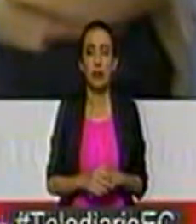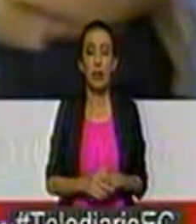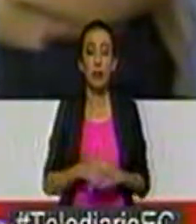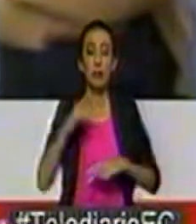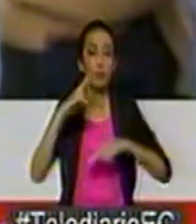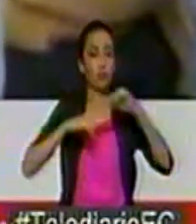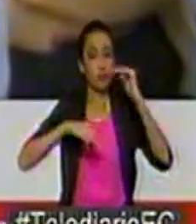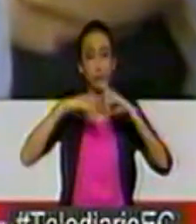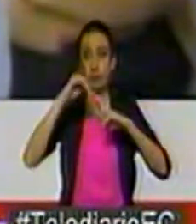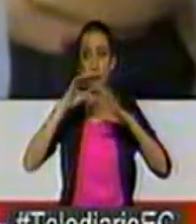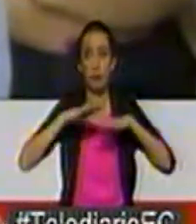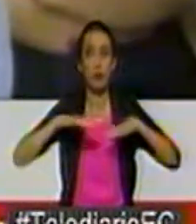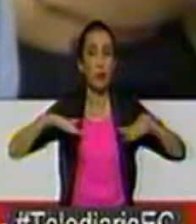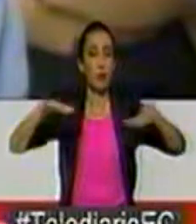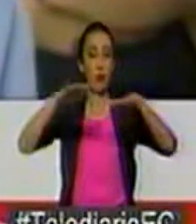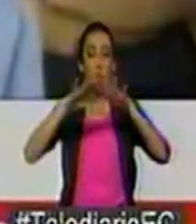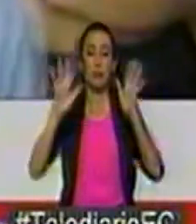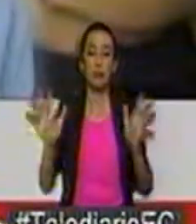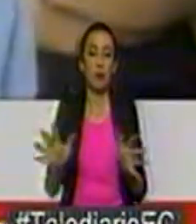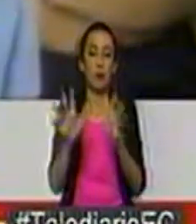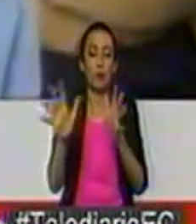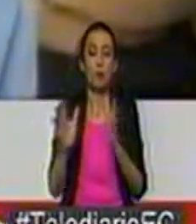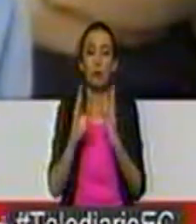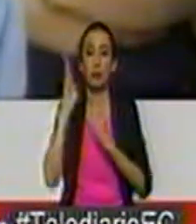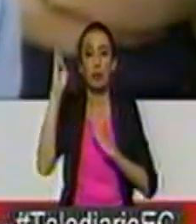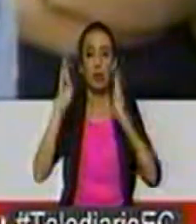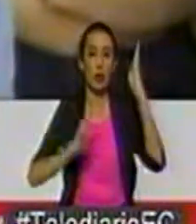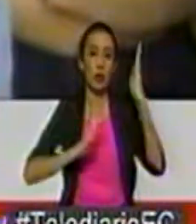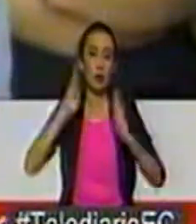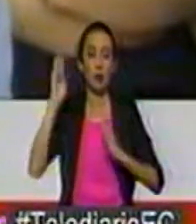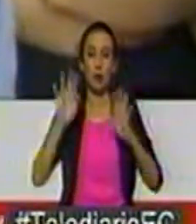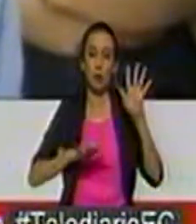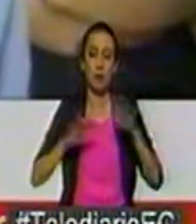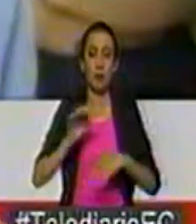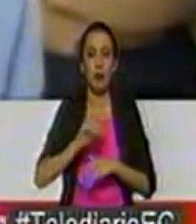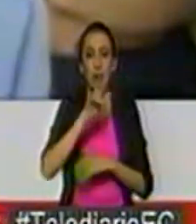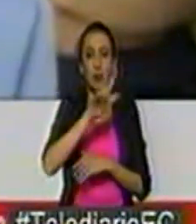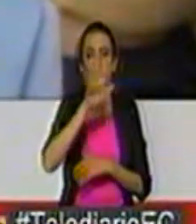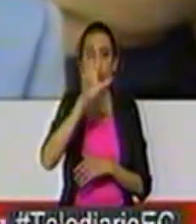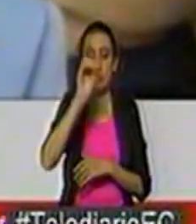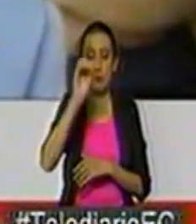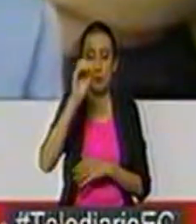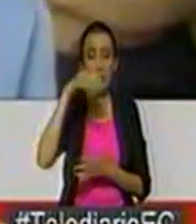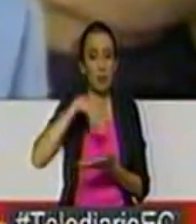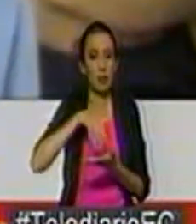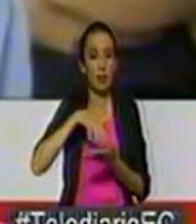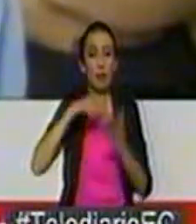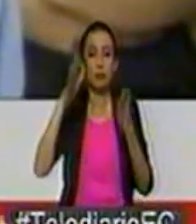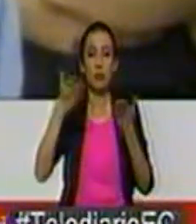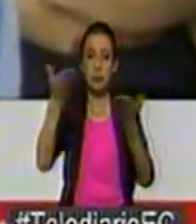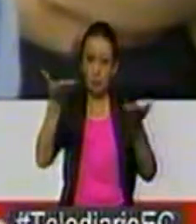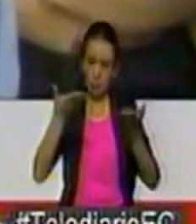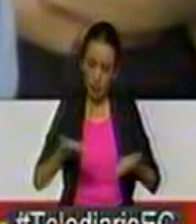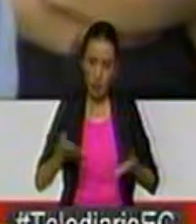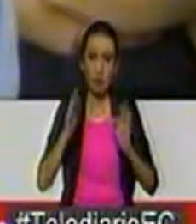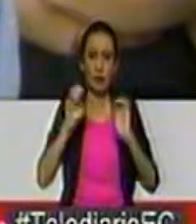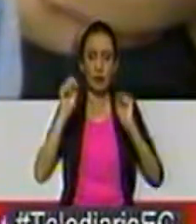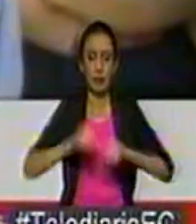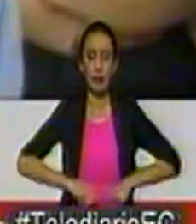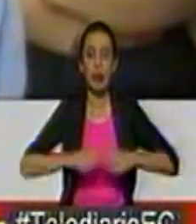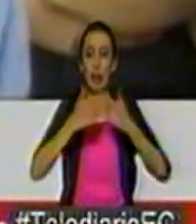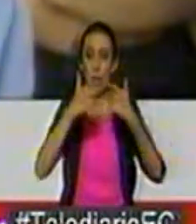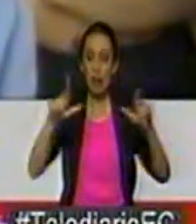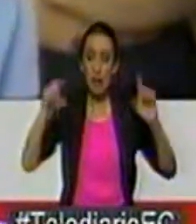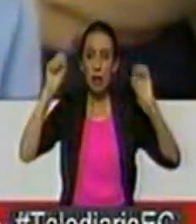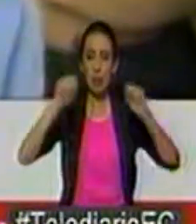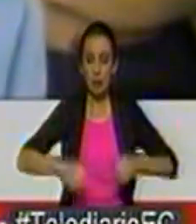que motivan a la población de la provincia de Los Ríos. Se van a beneficiar cerca de 350 estudiantes para que puedan venir acá a sus tiempos libres, a sus